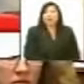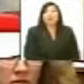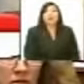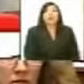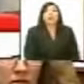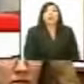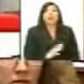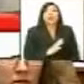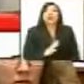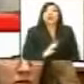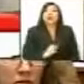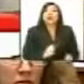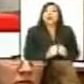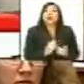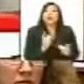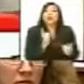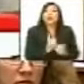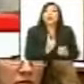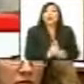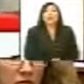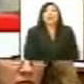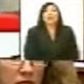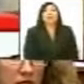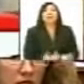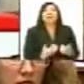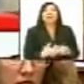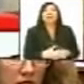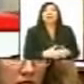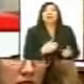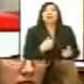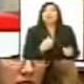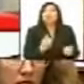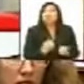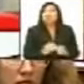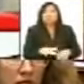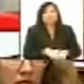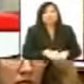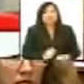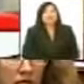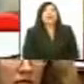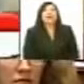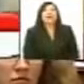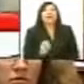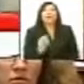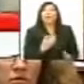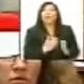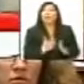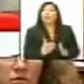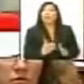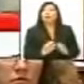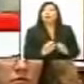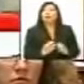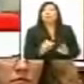los estados contratan con las empresas que requieren prestarle servicio a un determinado país.